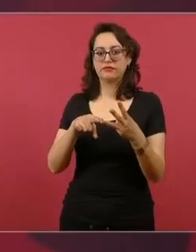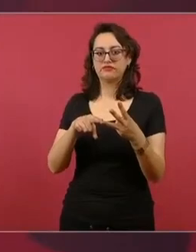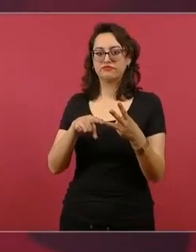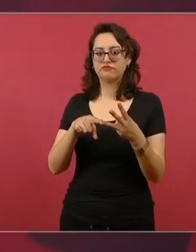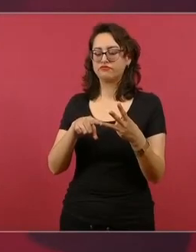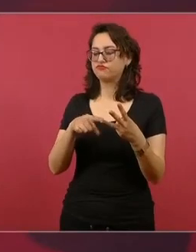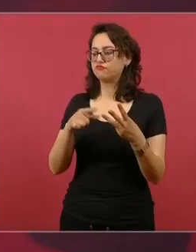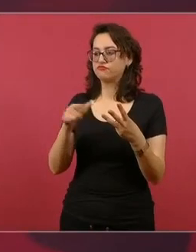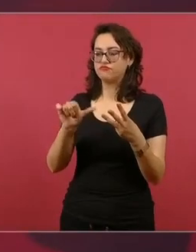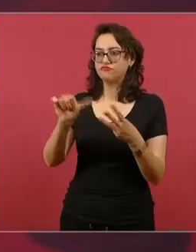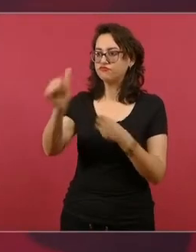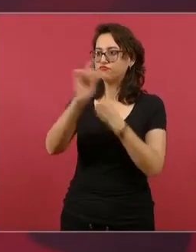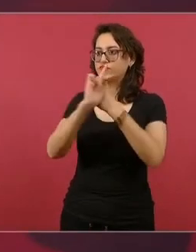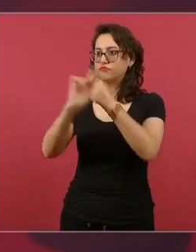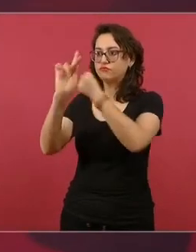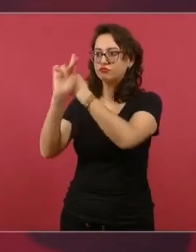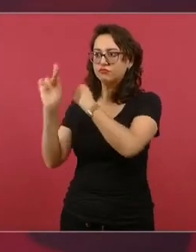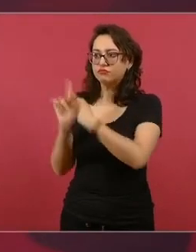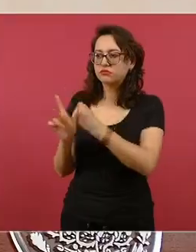en cualquier otra parte,